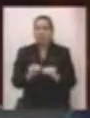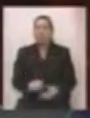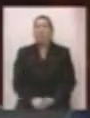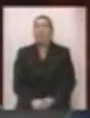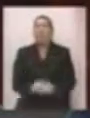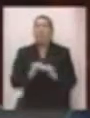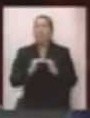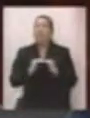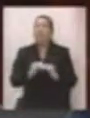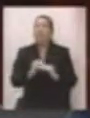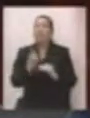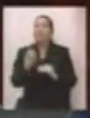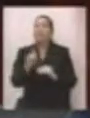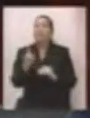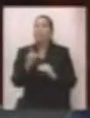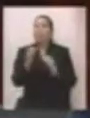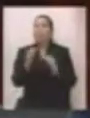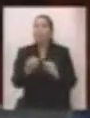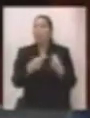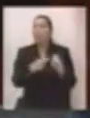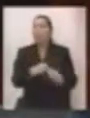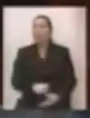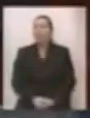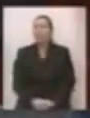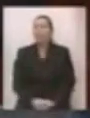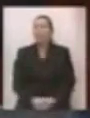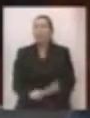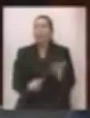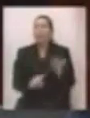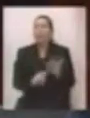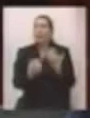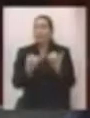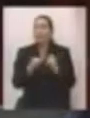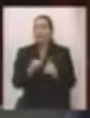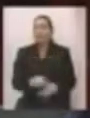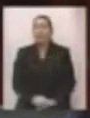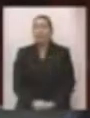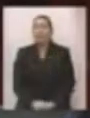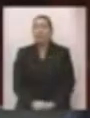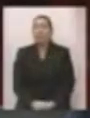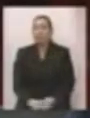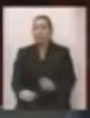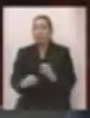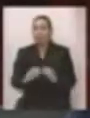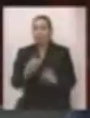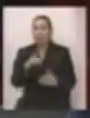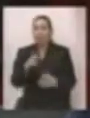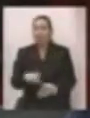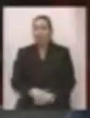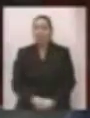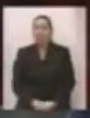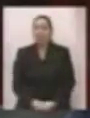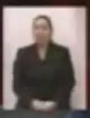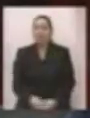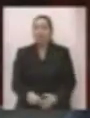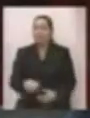definir lineamientos para promover el uso seguro y responsable de las tecnologías de la información y las comunicaciones en el Perú.